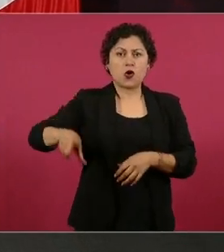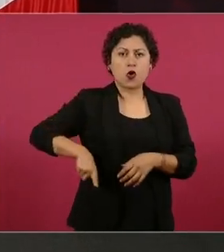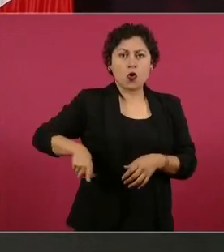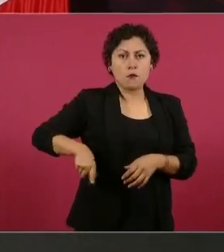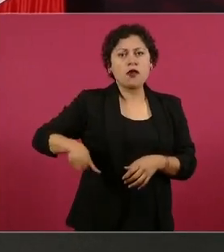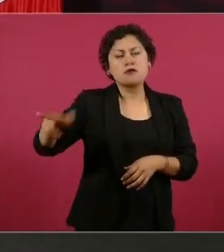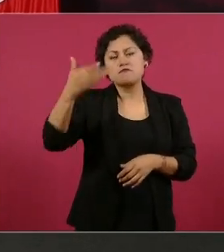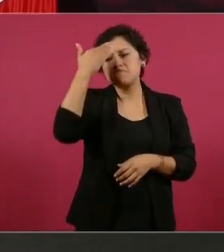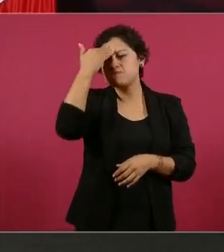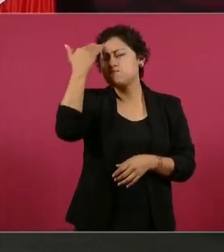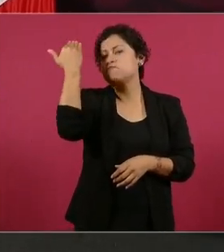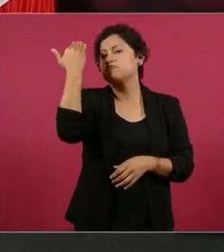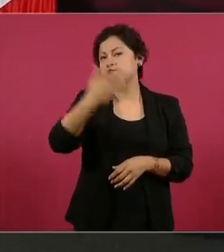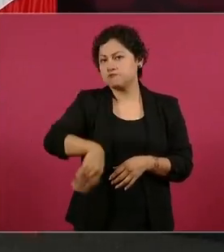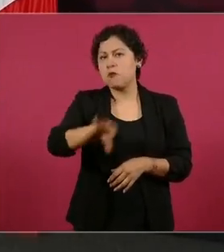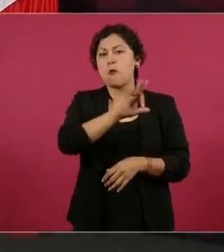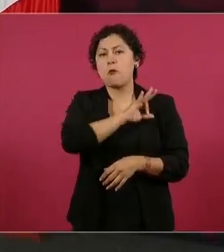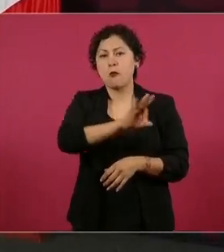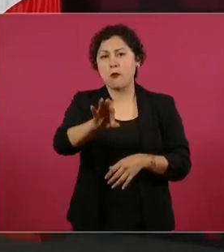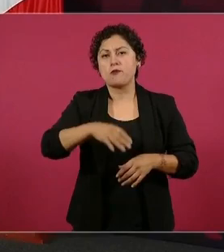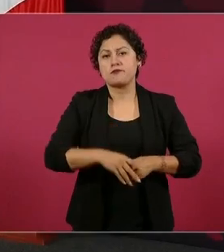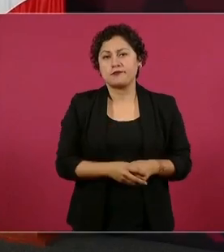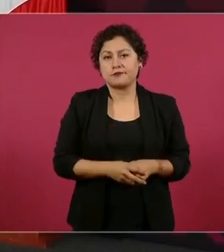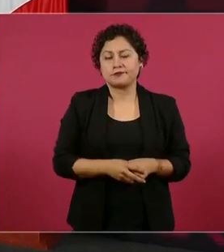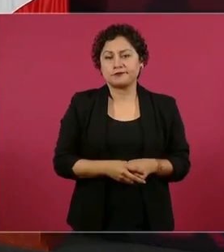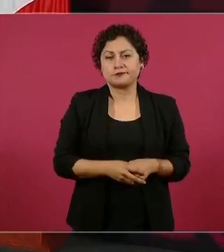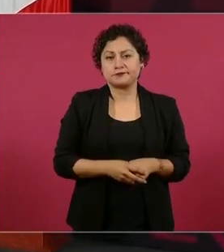Lo que estamos haciendo es